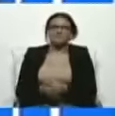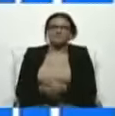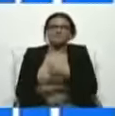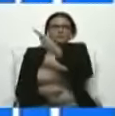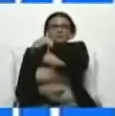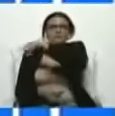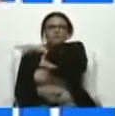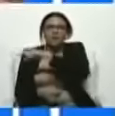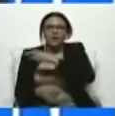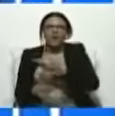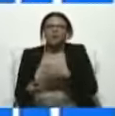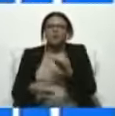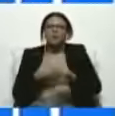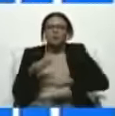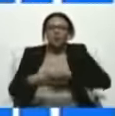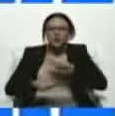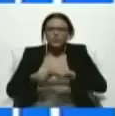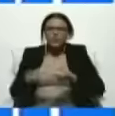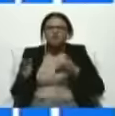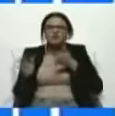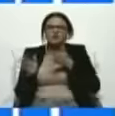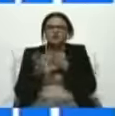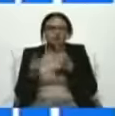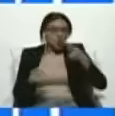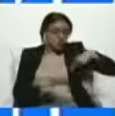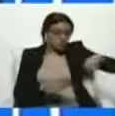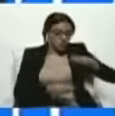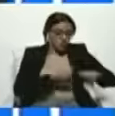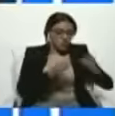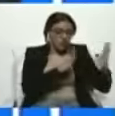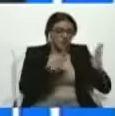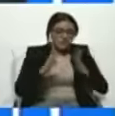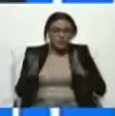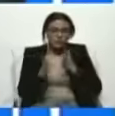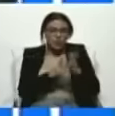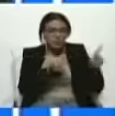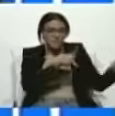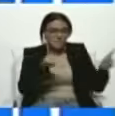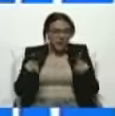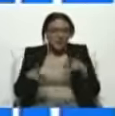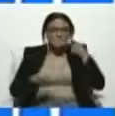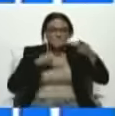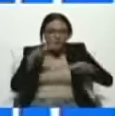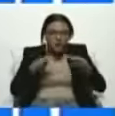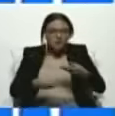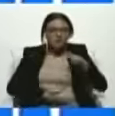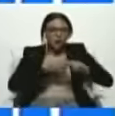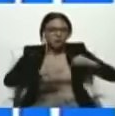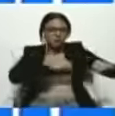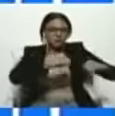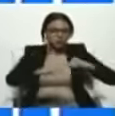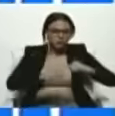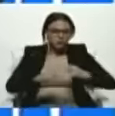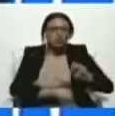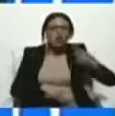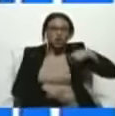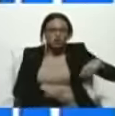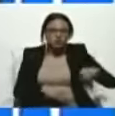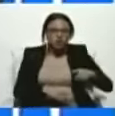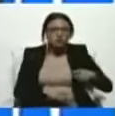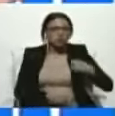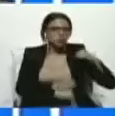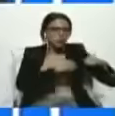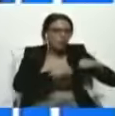todas las políticas para recuperar el estado de bienestar que ya de manera paulatina y al mismo tiempo